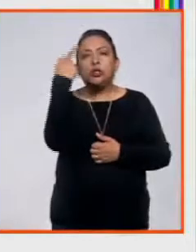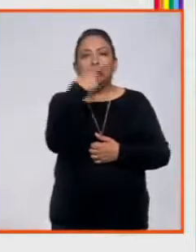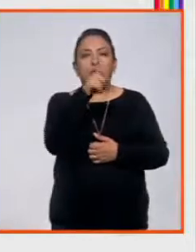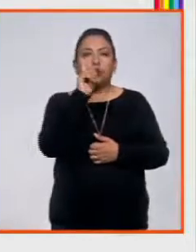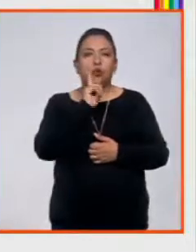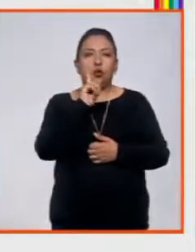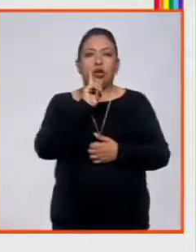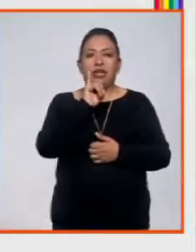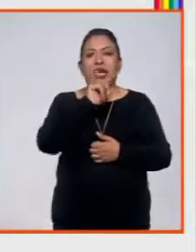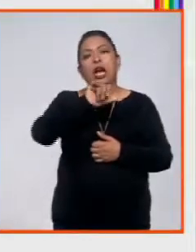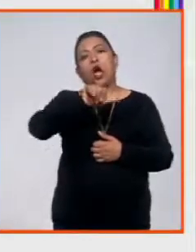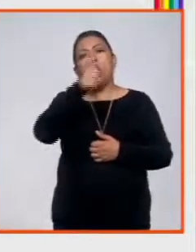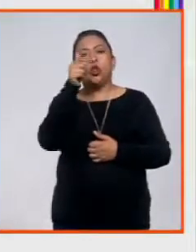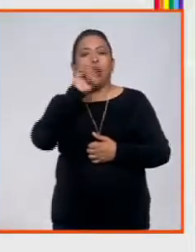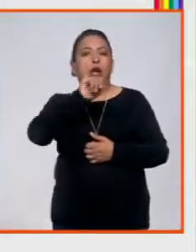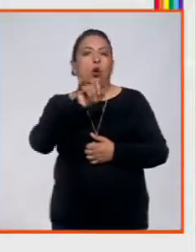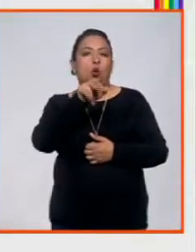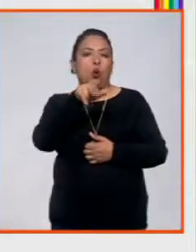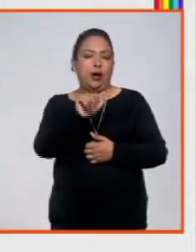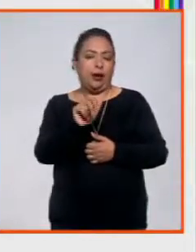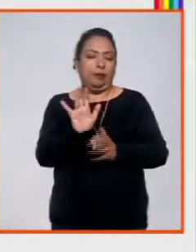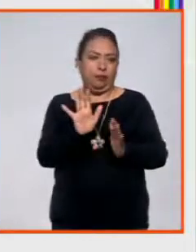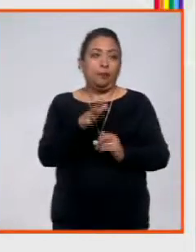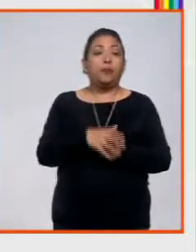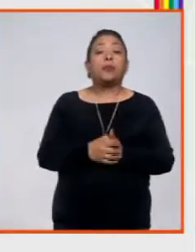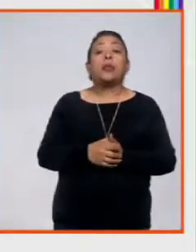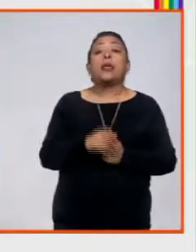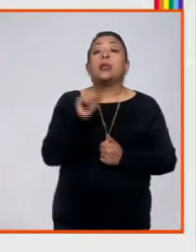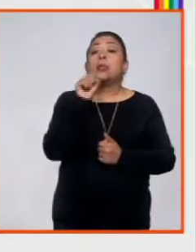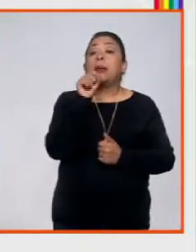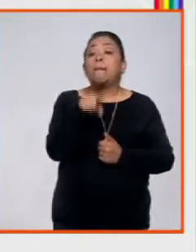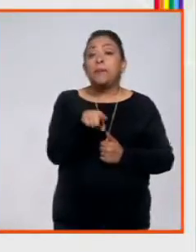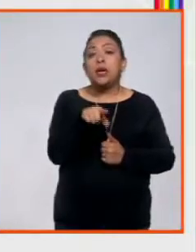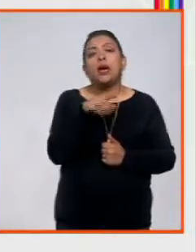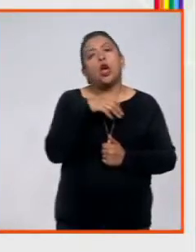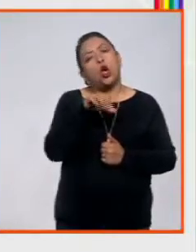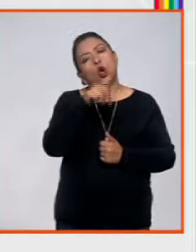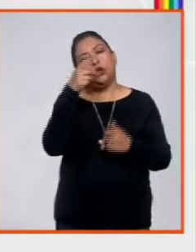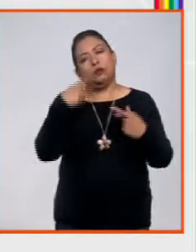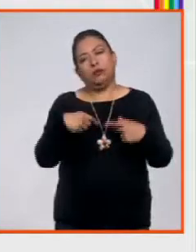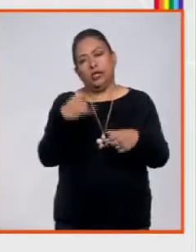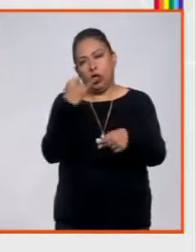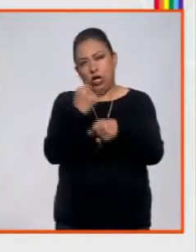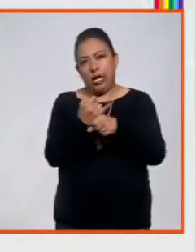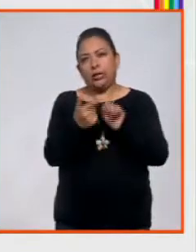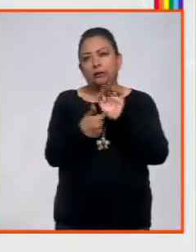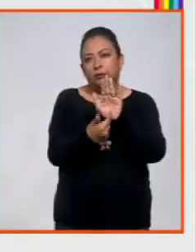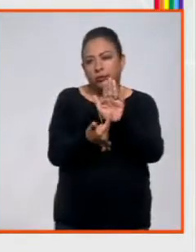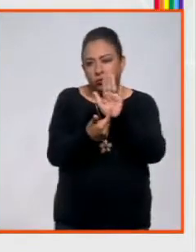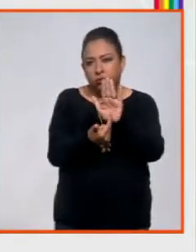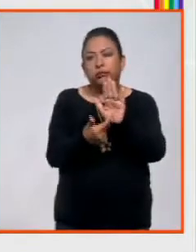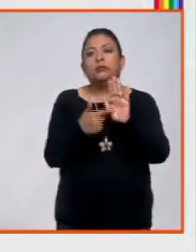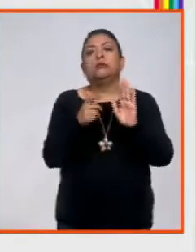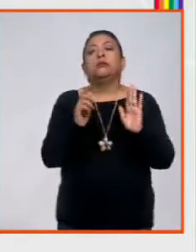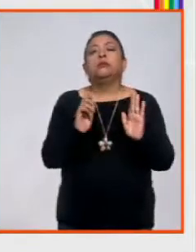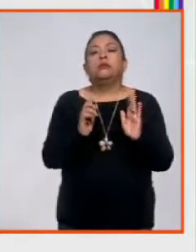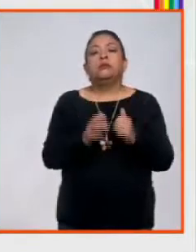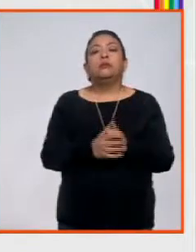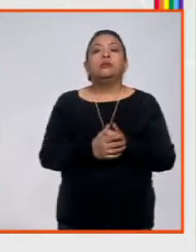la otra juana y también hay otros personajes que aparecen que son